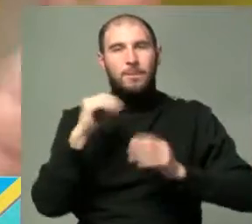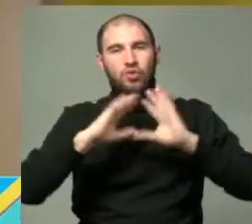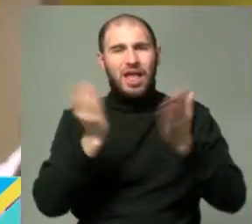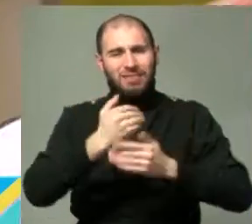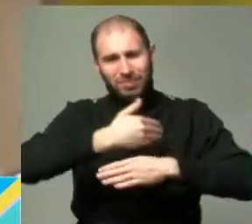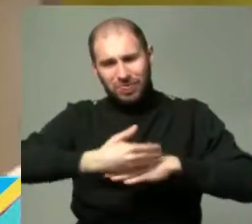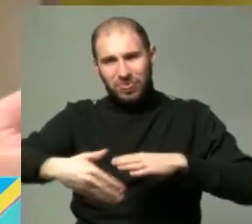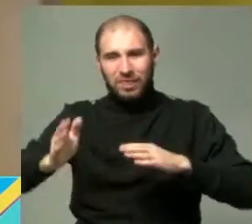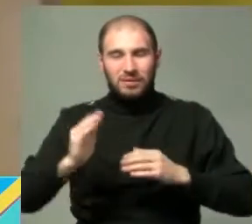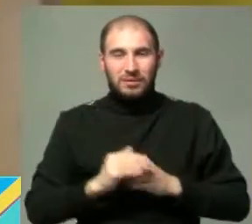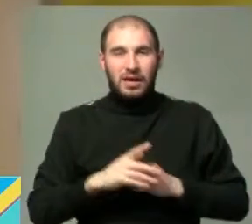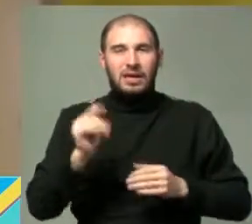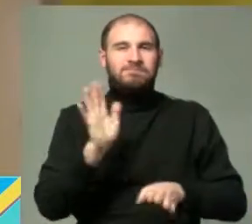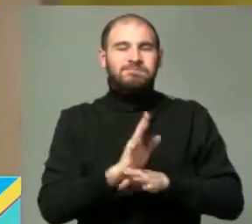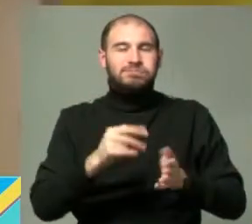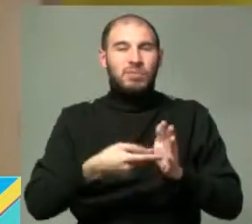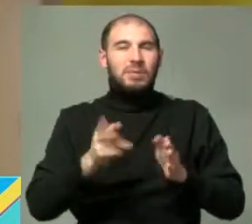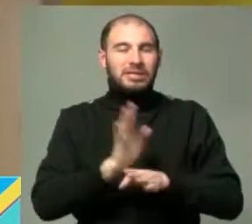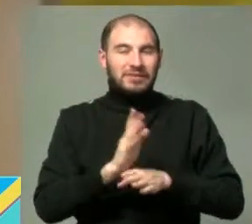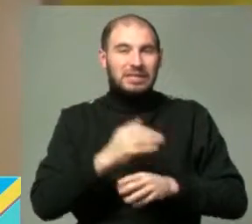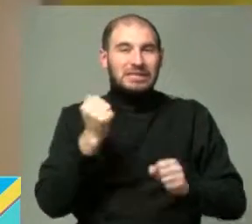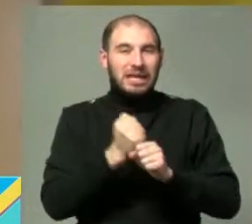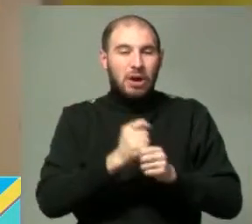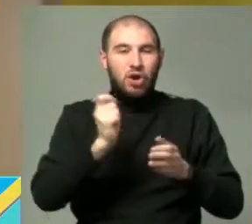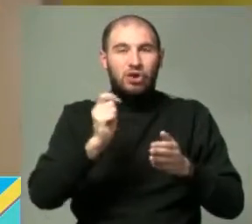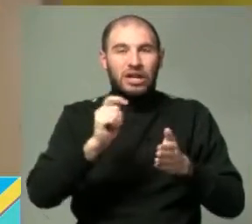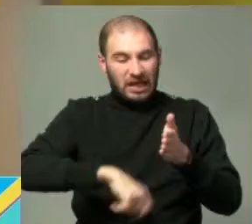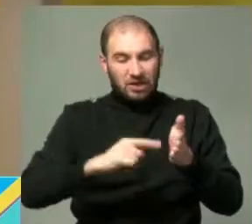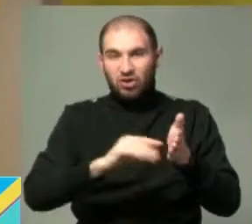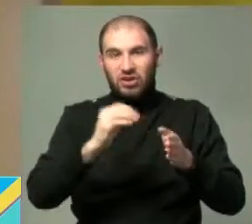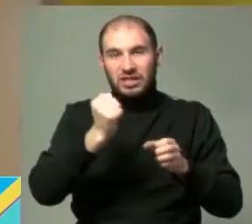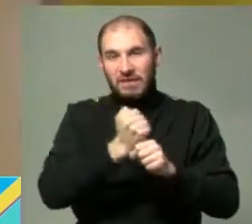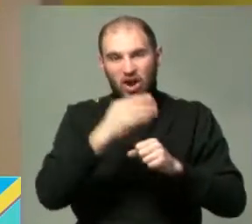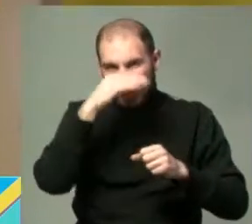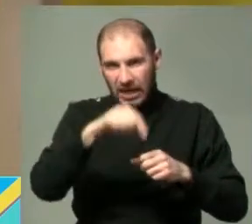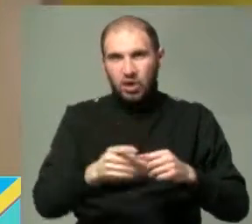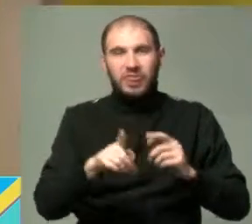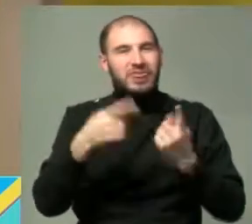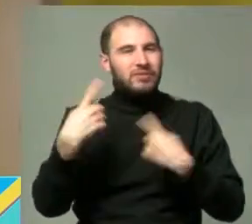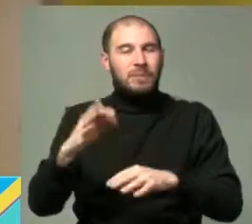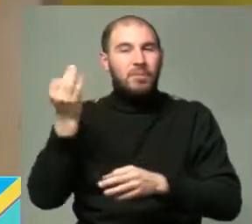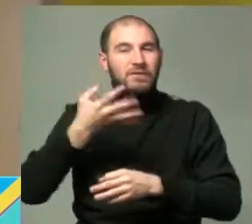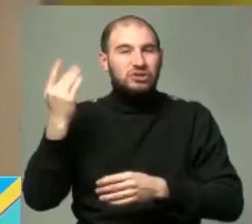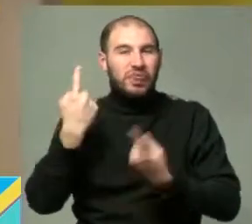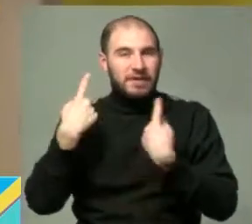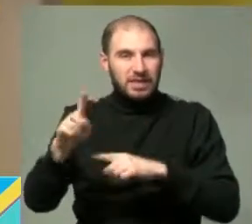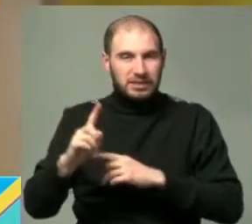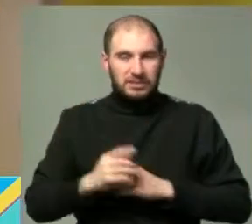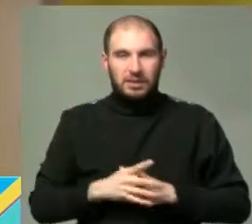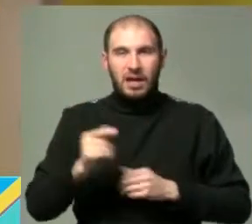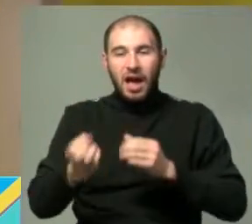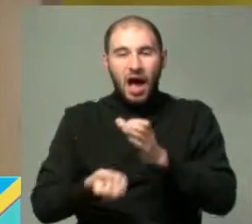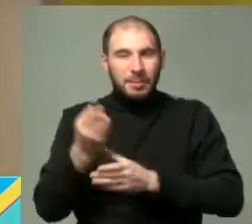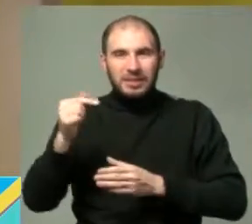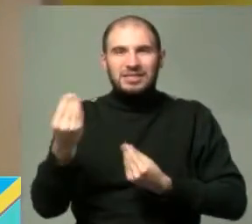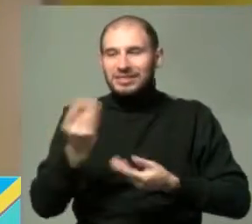y más allá del drama que significa el trabajo no registrado, otra cosa son las nuevas profesiones que están apareciendo y que no